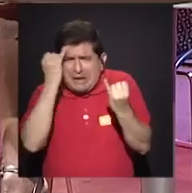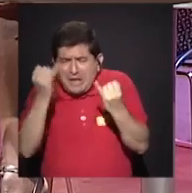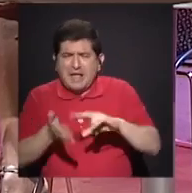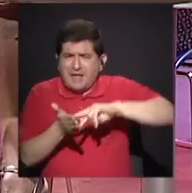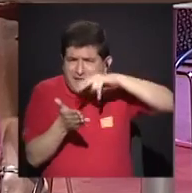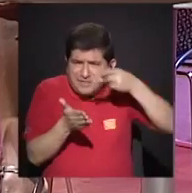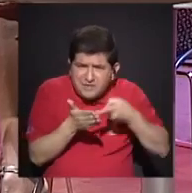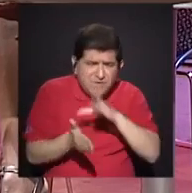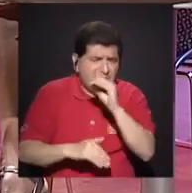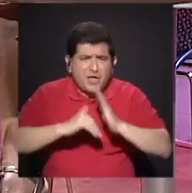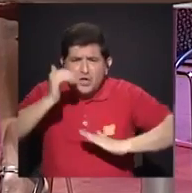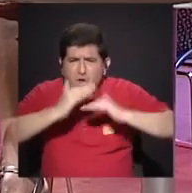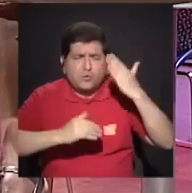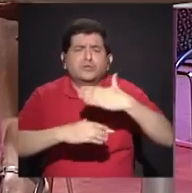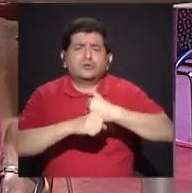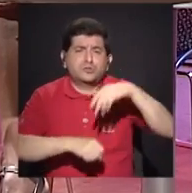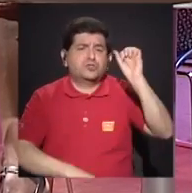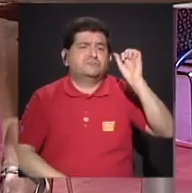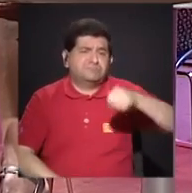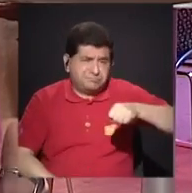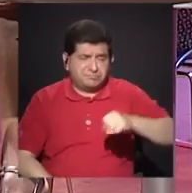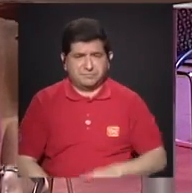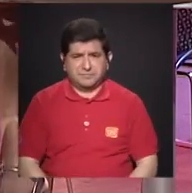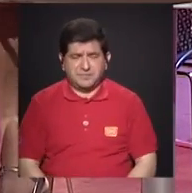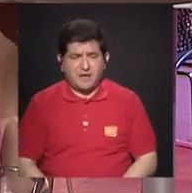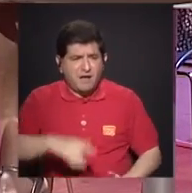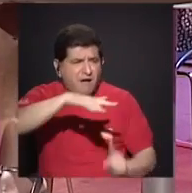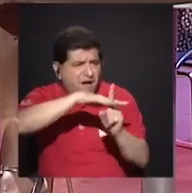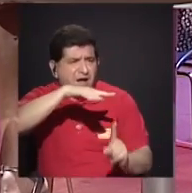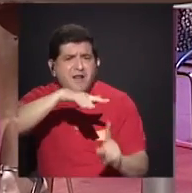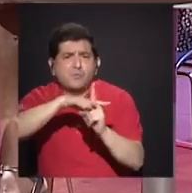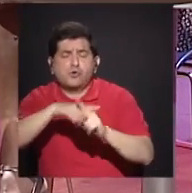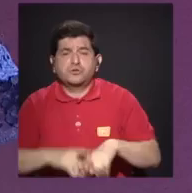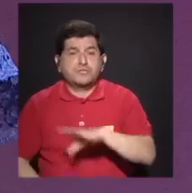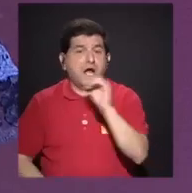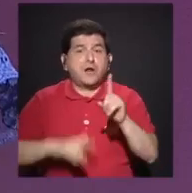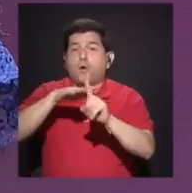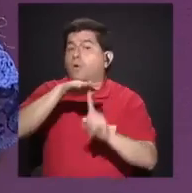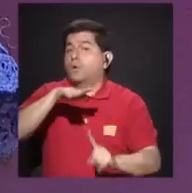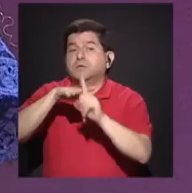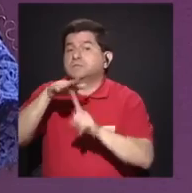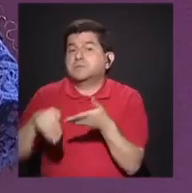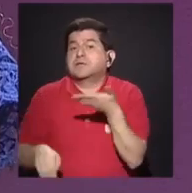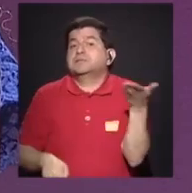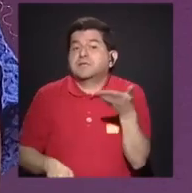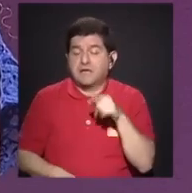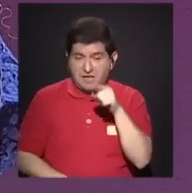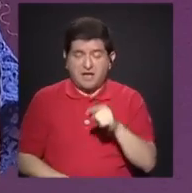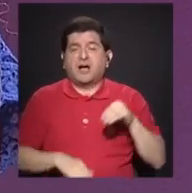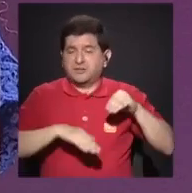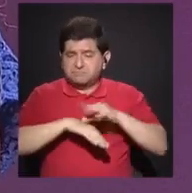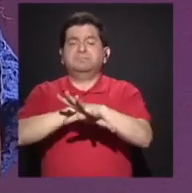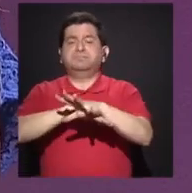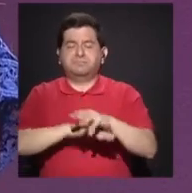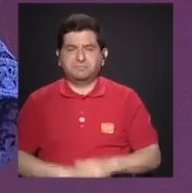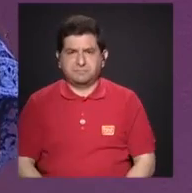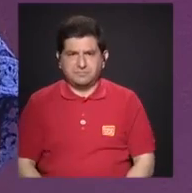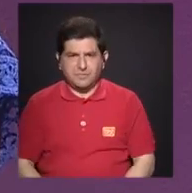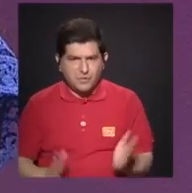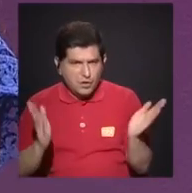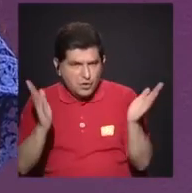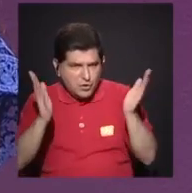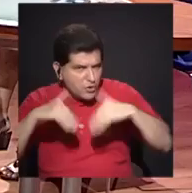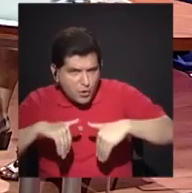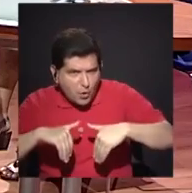y de las construcciones que hace, a través de lo que visibiliza y lo que no visibiliza también. ¿Es cierto que no